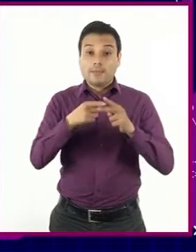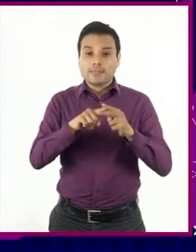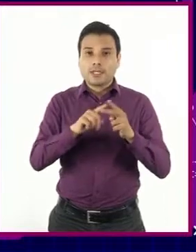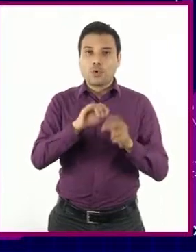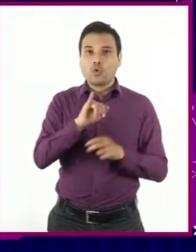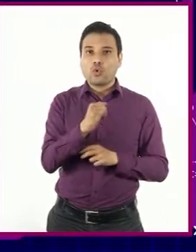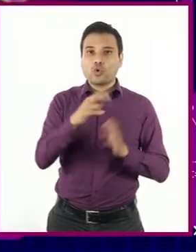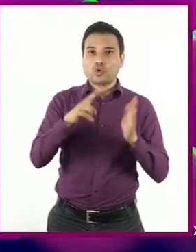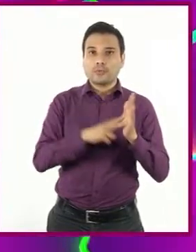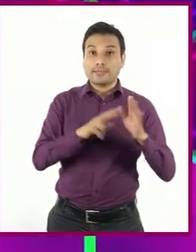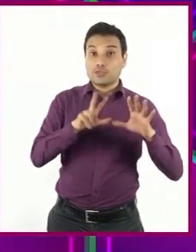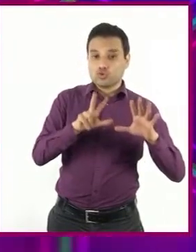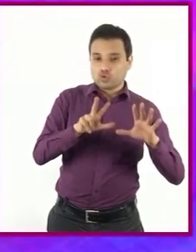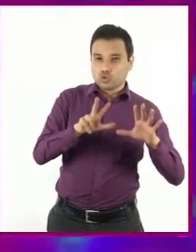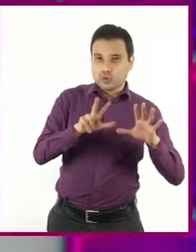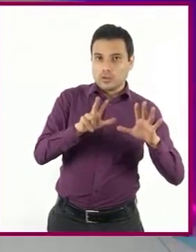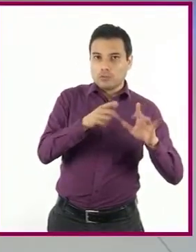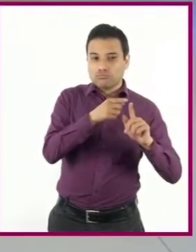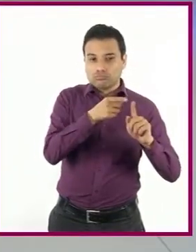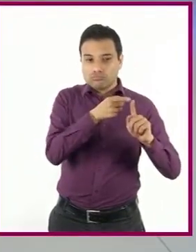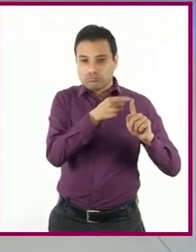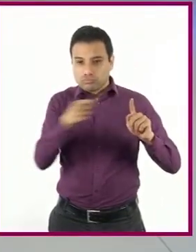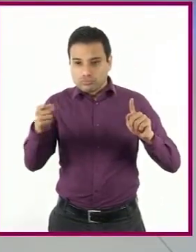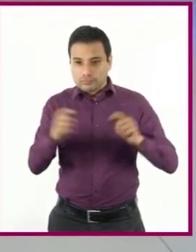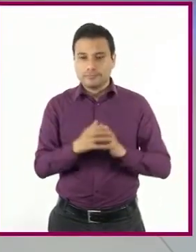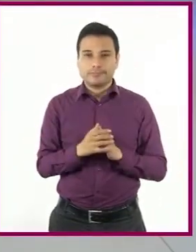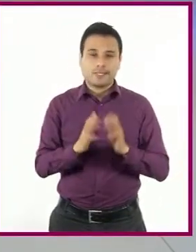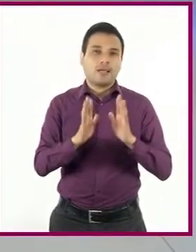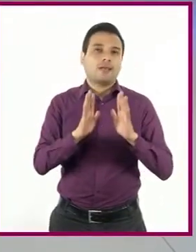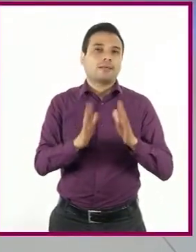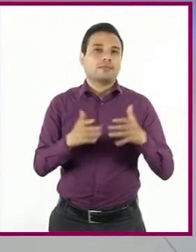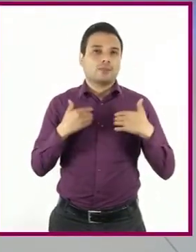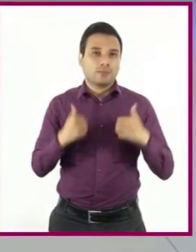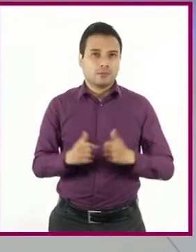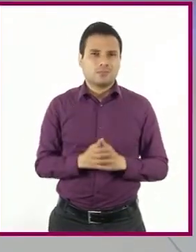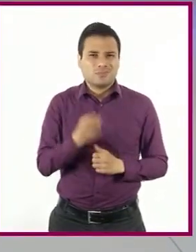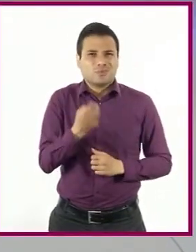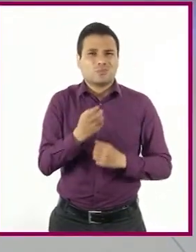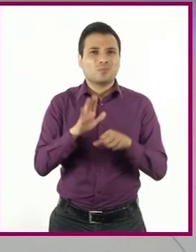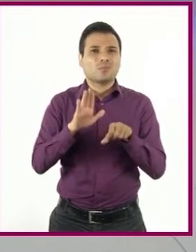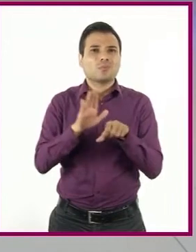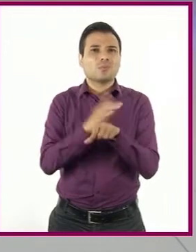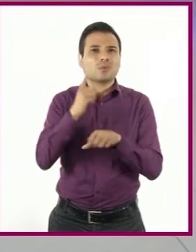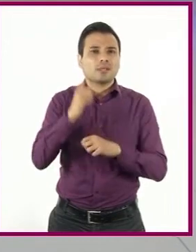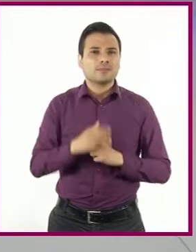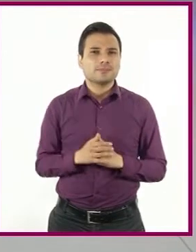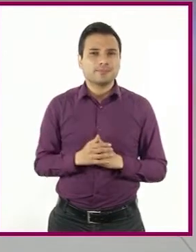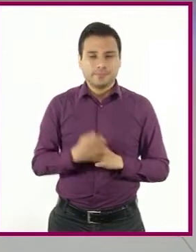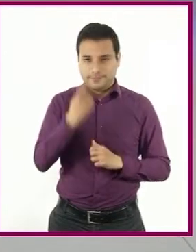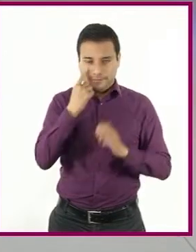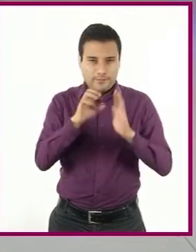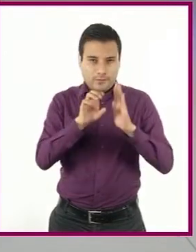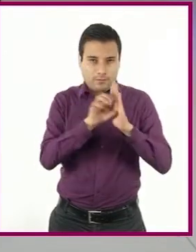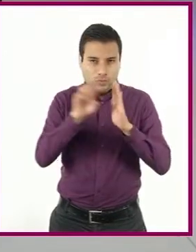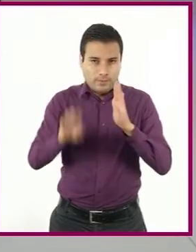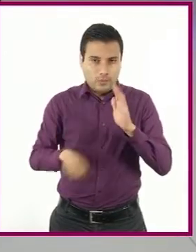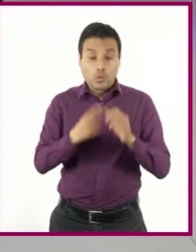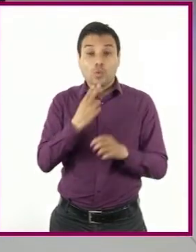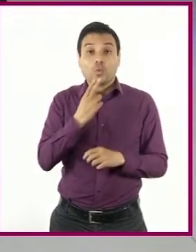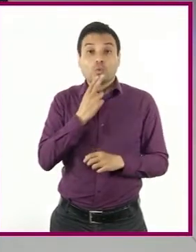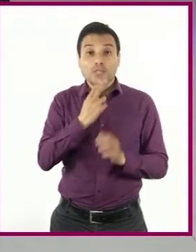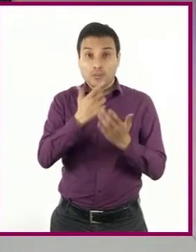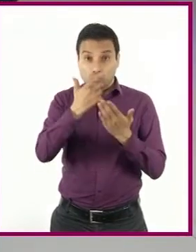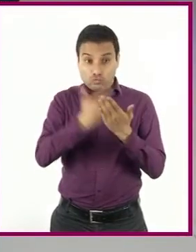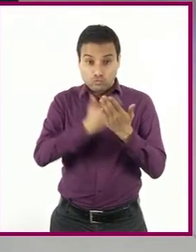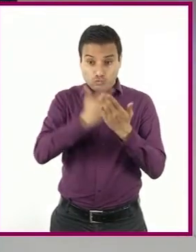de 2018. Maestra, ¿por qué se hace eso? Cuando se trabaja con índices es